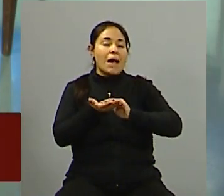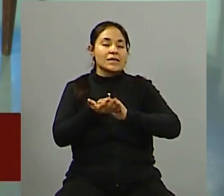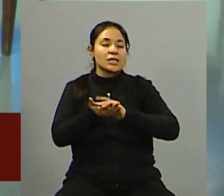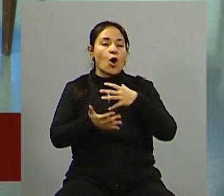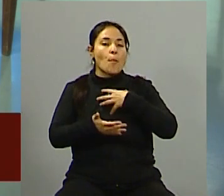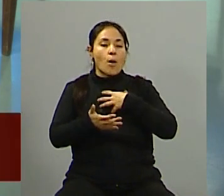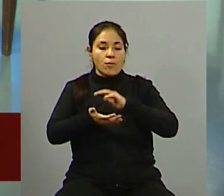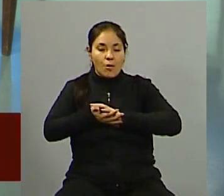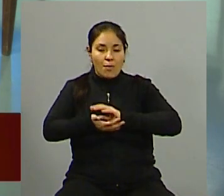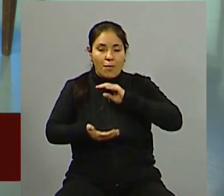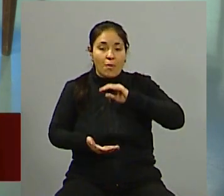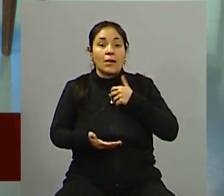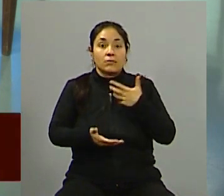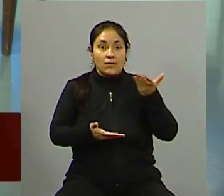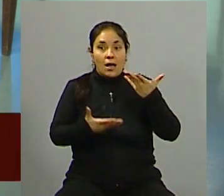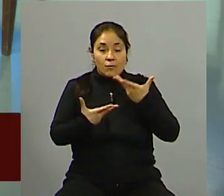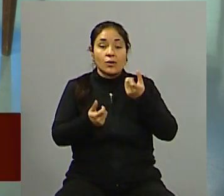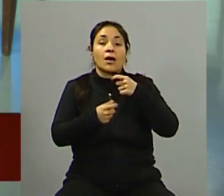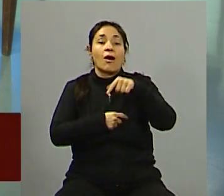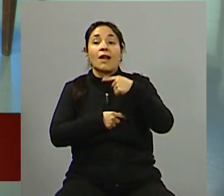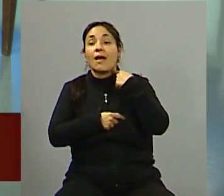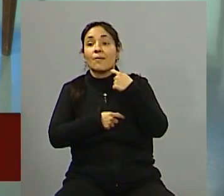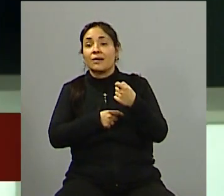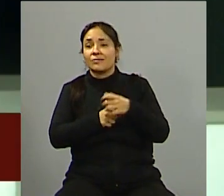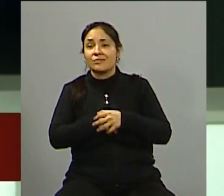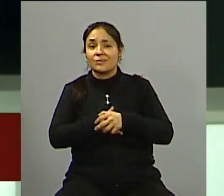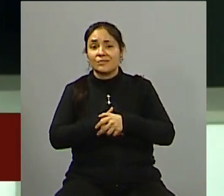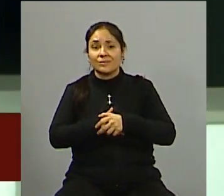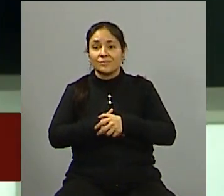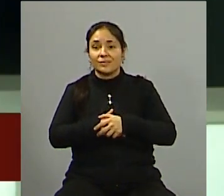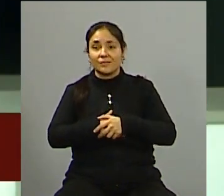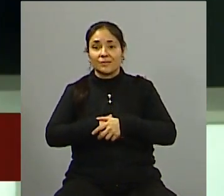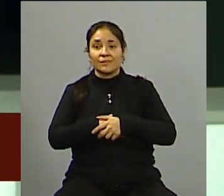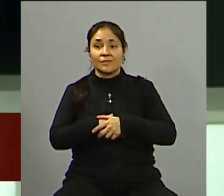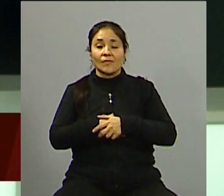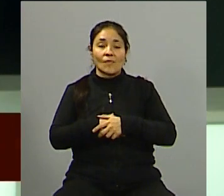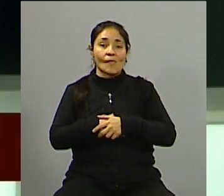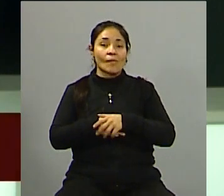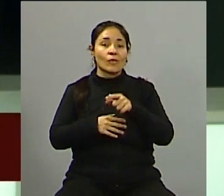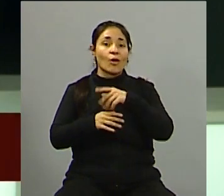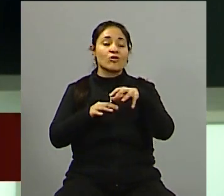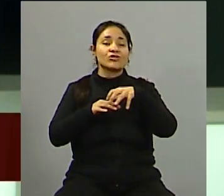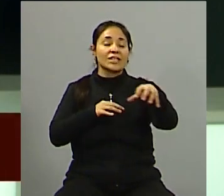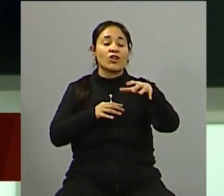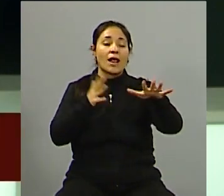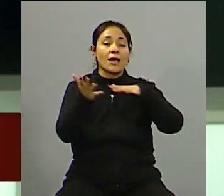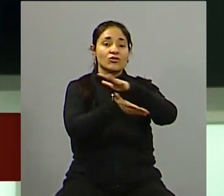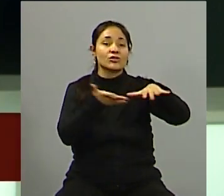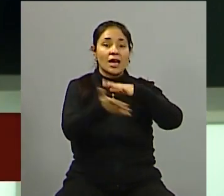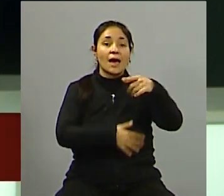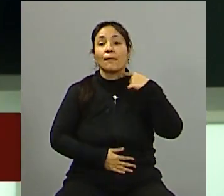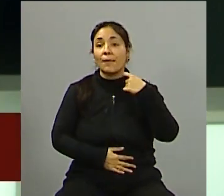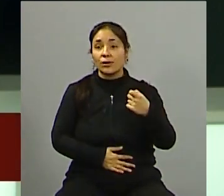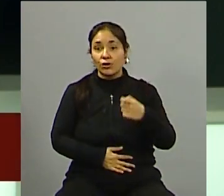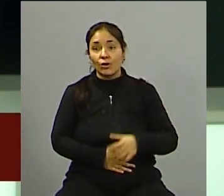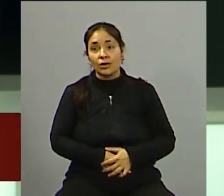sector de la sociedad española con estos problemas económicos que le molesta. ¿Sí? Claro. Y hay otro sector de la sociedad española que teme este